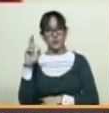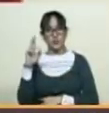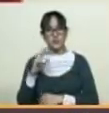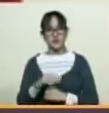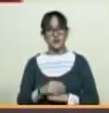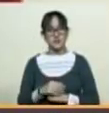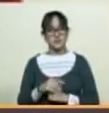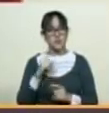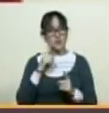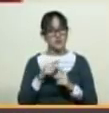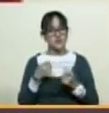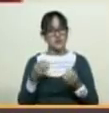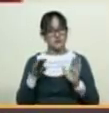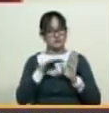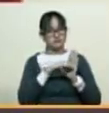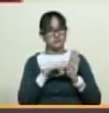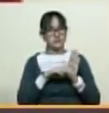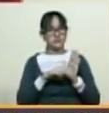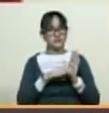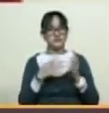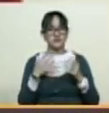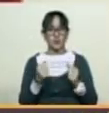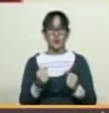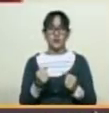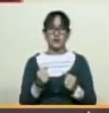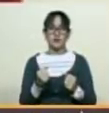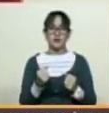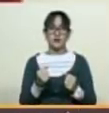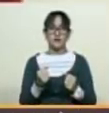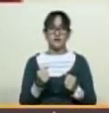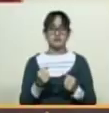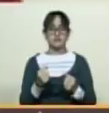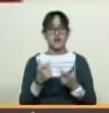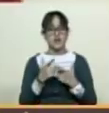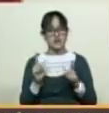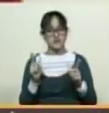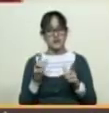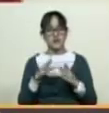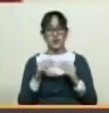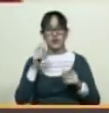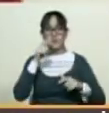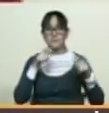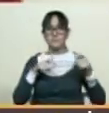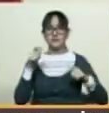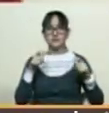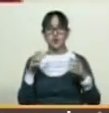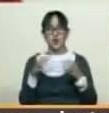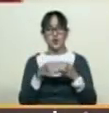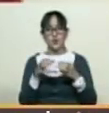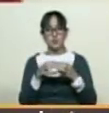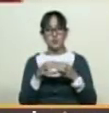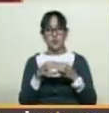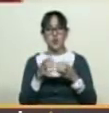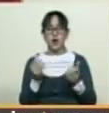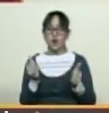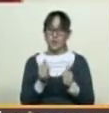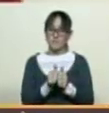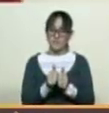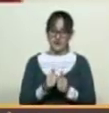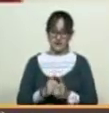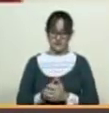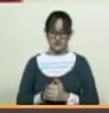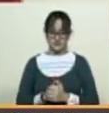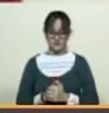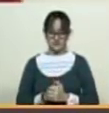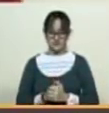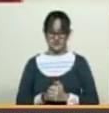con el objeto de dar garantías de seguridad y de libre tránsito para los candidatos, los partidos y los equipos que los acompañan.